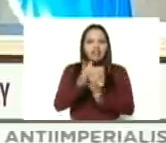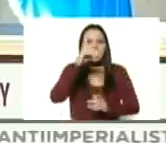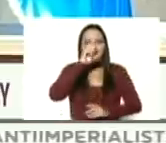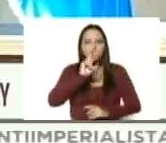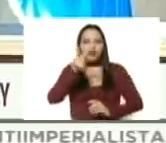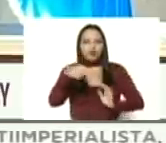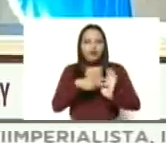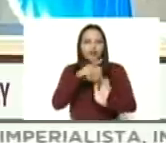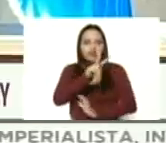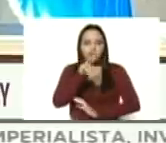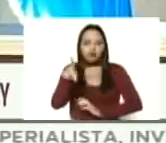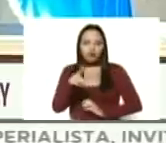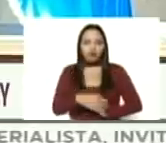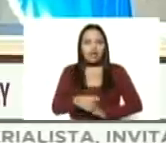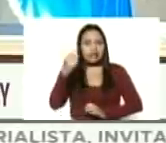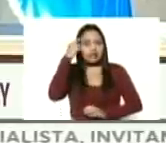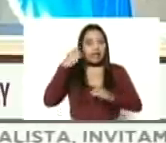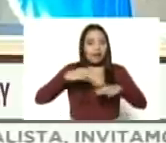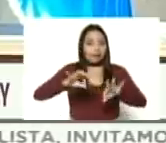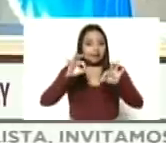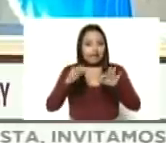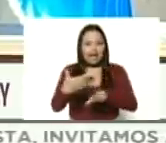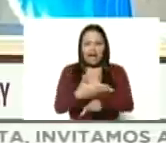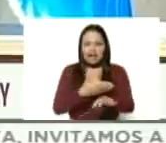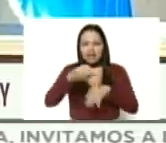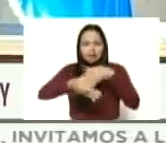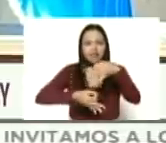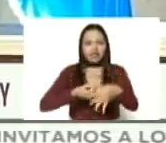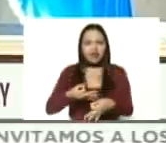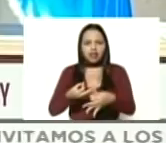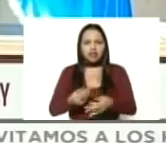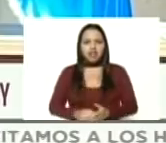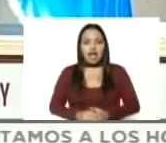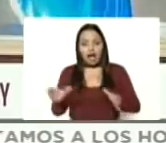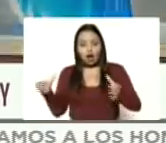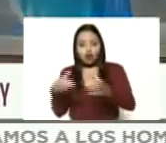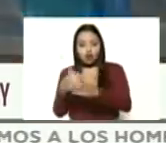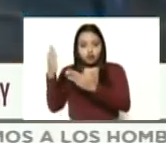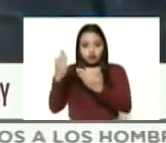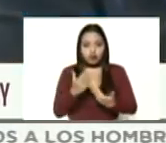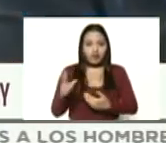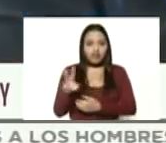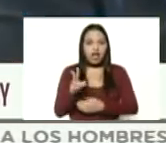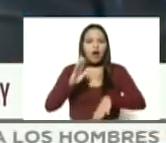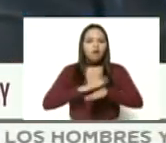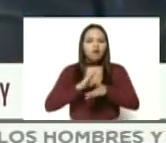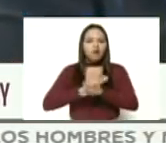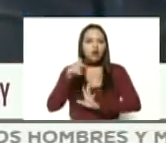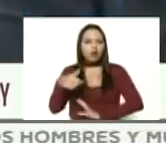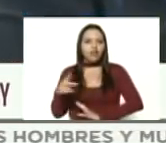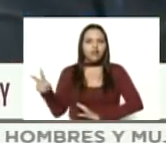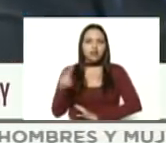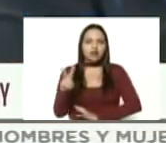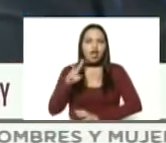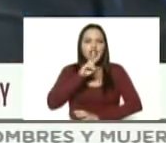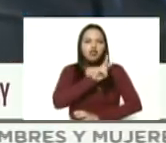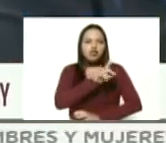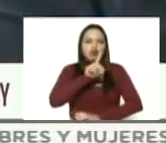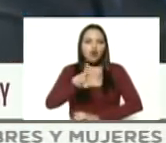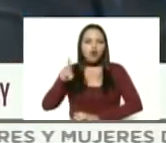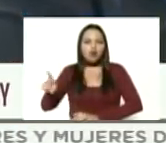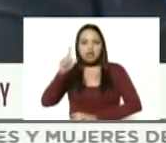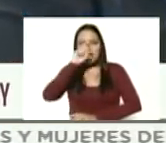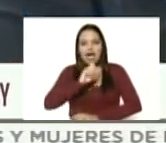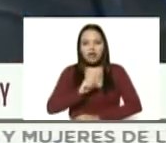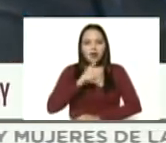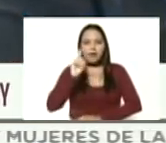2021. Un día especial, le explicaba yo a la delegación, porque hoy Venezuela cumple 211 años del primer